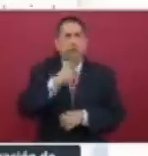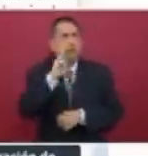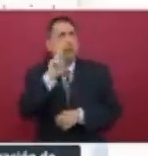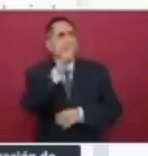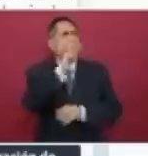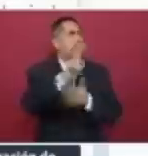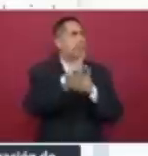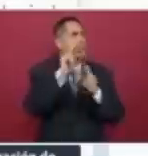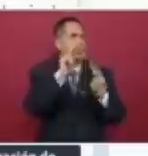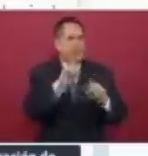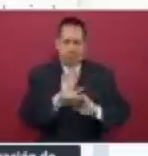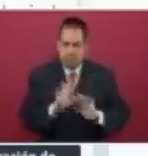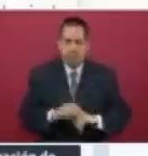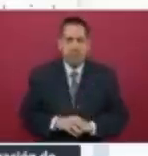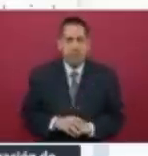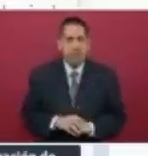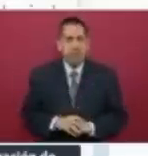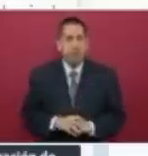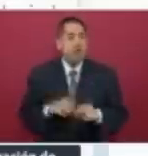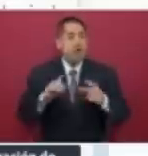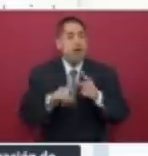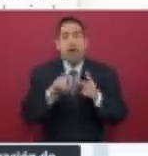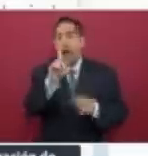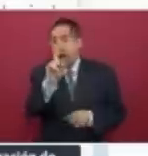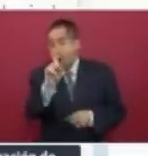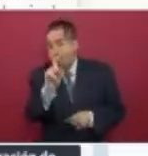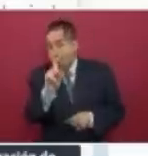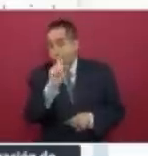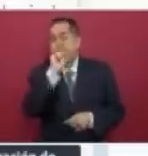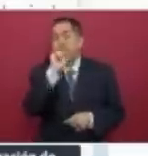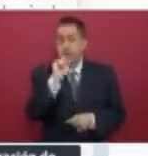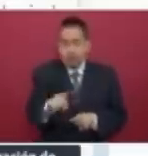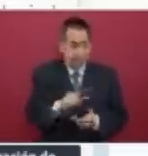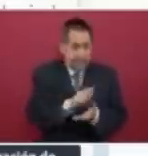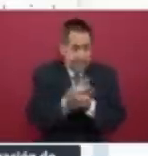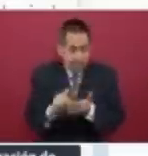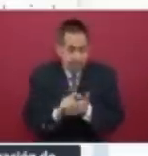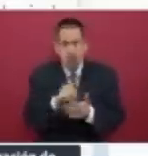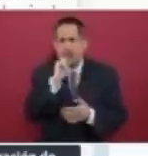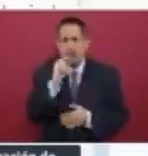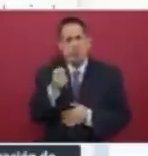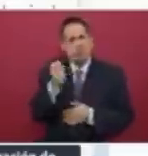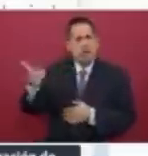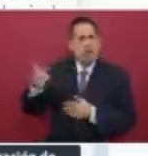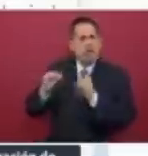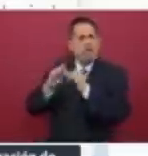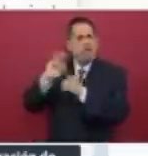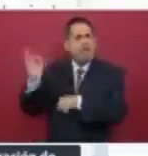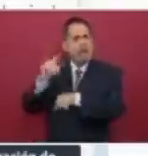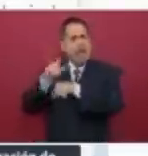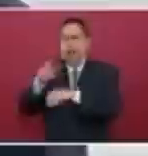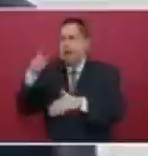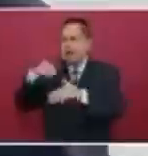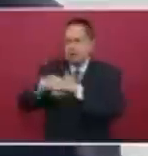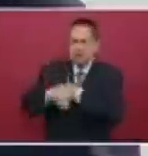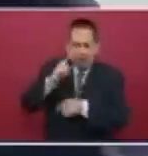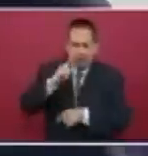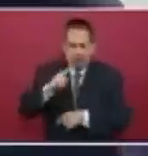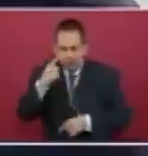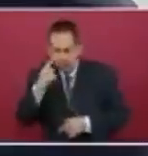la segunda es la calidad del agua que también ha sido medida por las propias dependencias federales pero